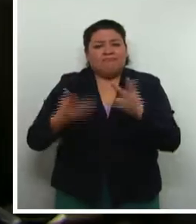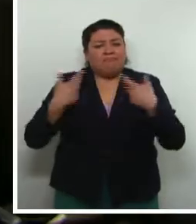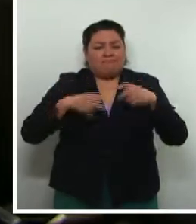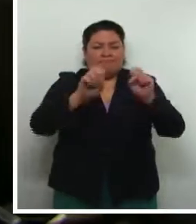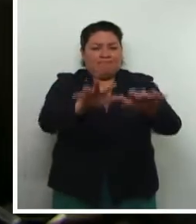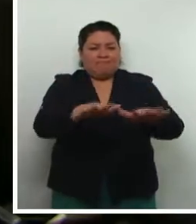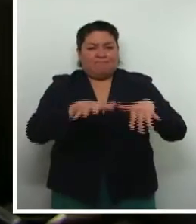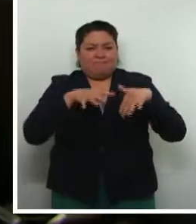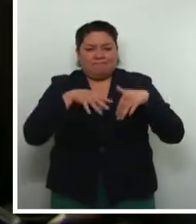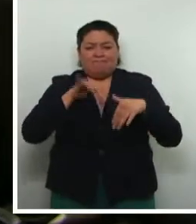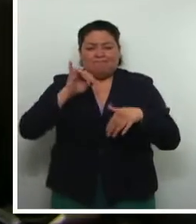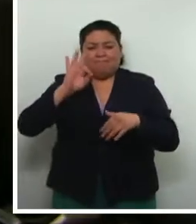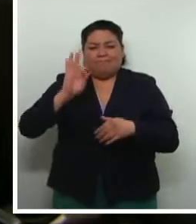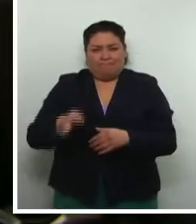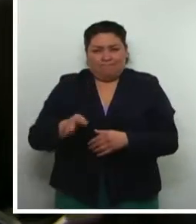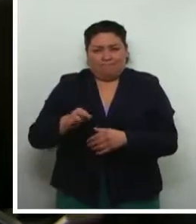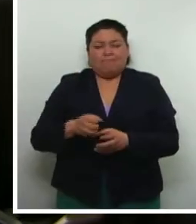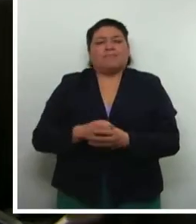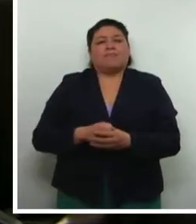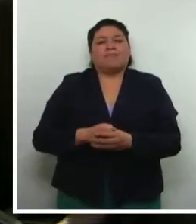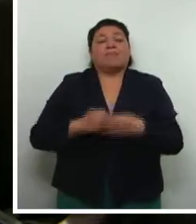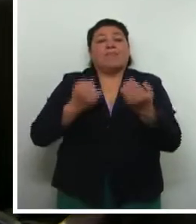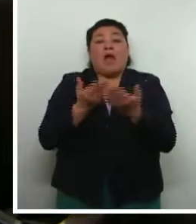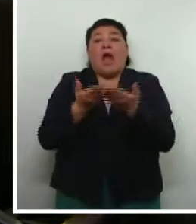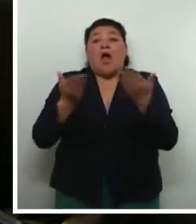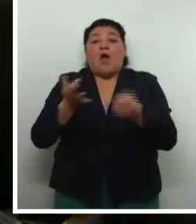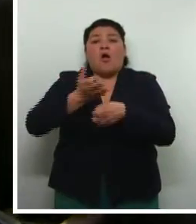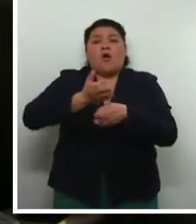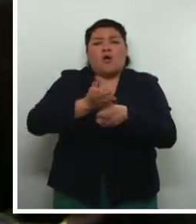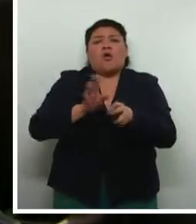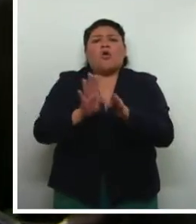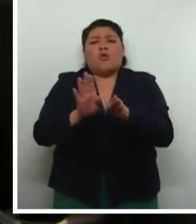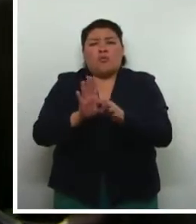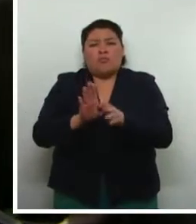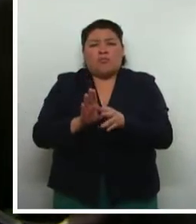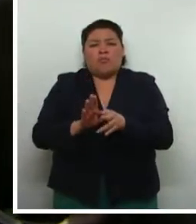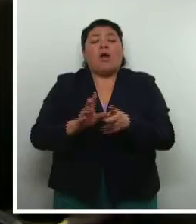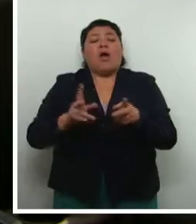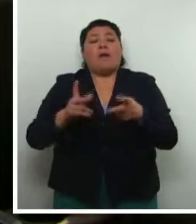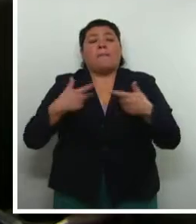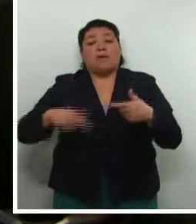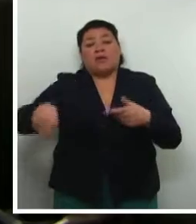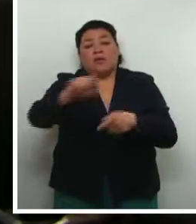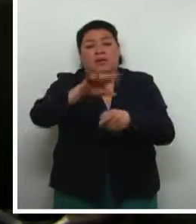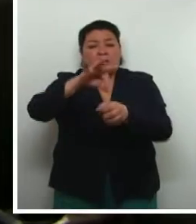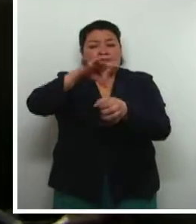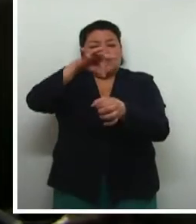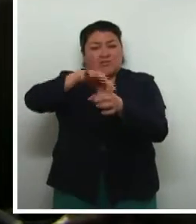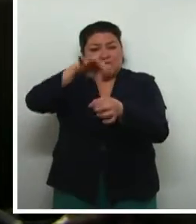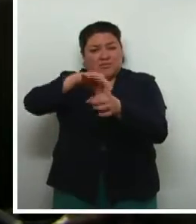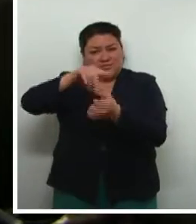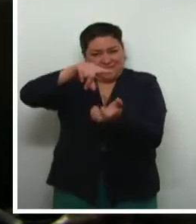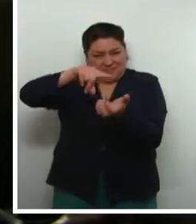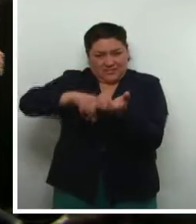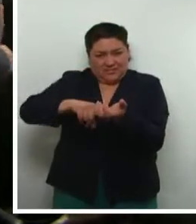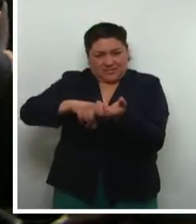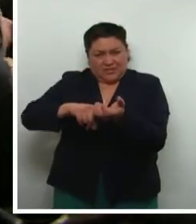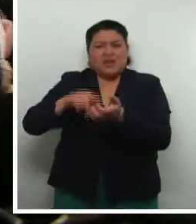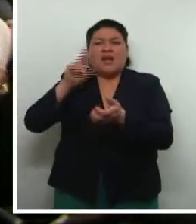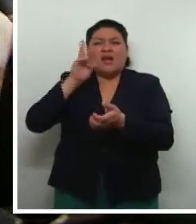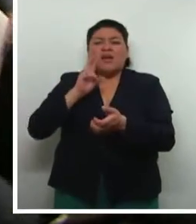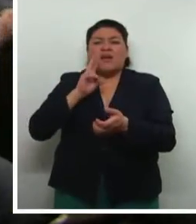Asamblea Constituyente. Se procede en estos momentos a la votación para